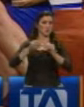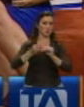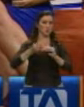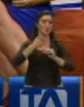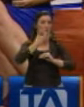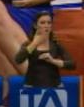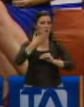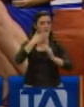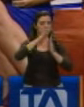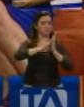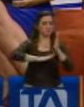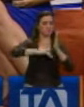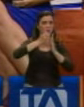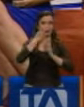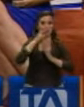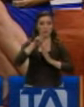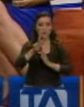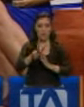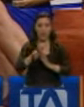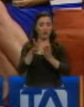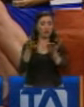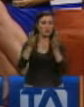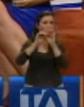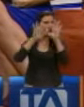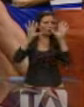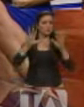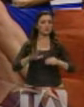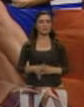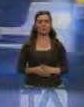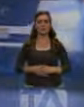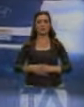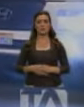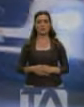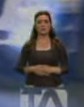pintar los rompevelocidades y así evitar accidentes.